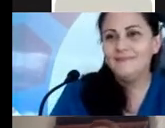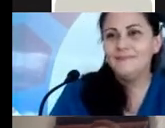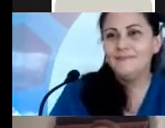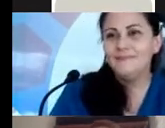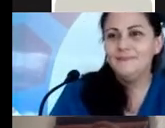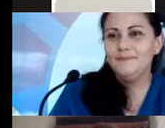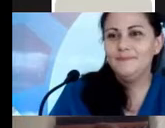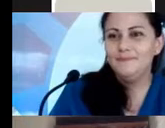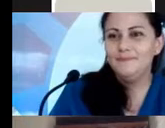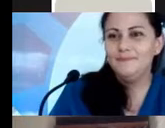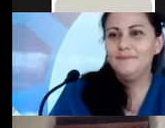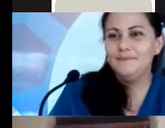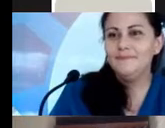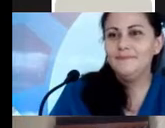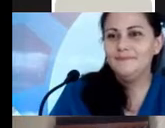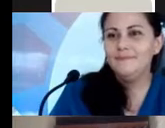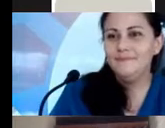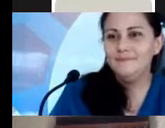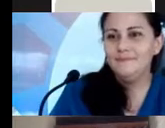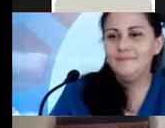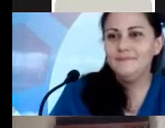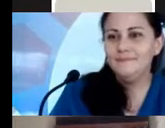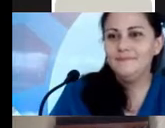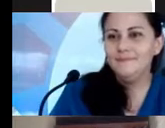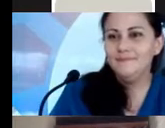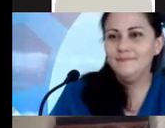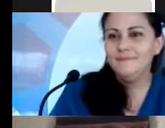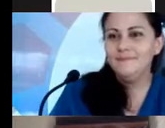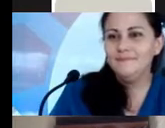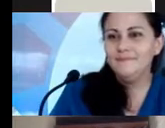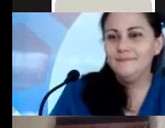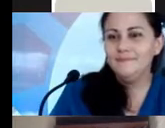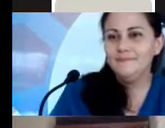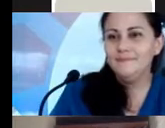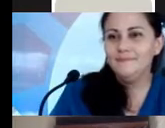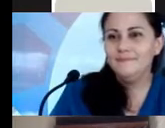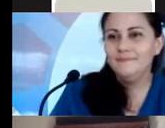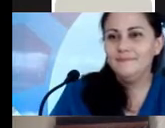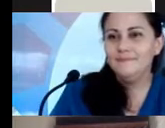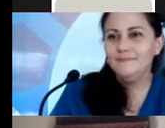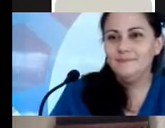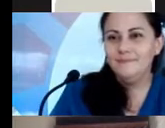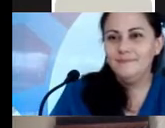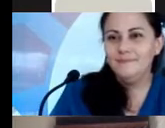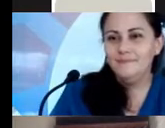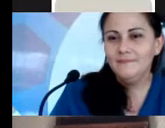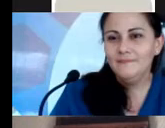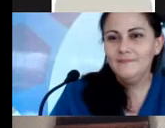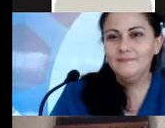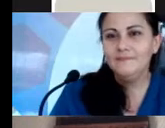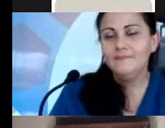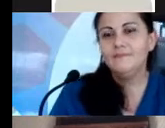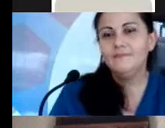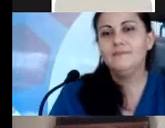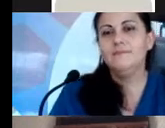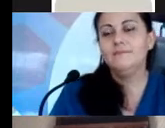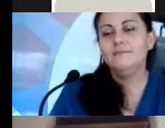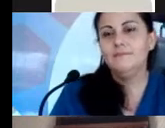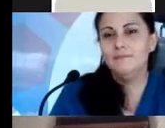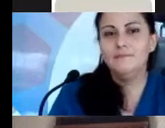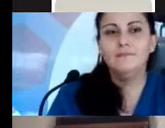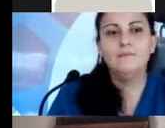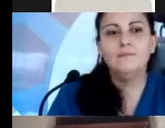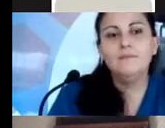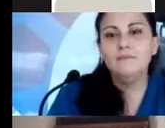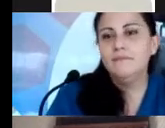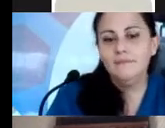de un modelo de referencia que todos sabemos y que yo creo que ya en el curso anterior me explayé muy bien sobre